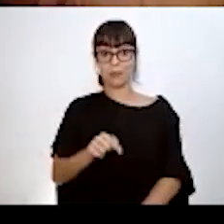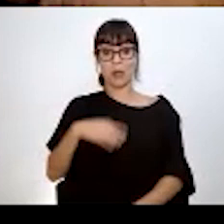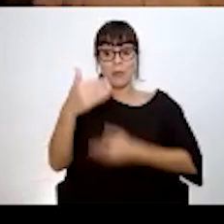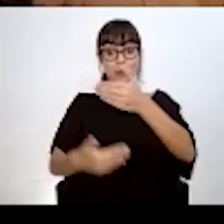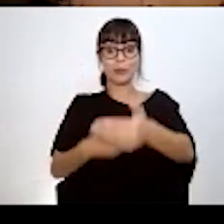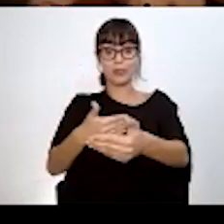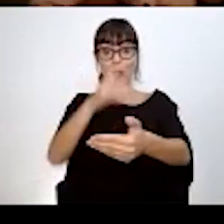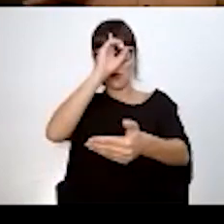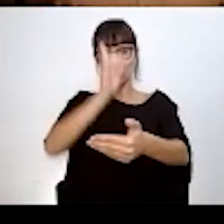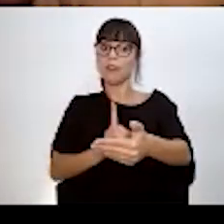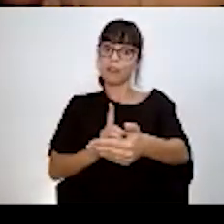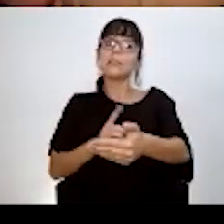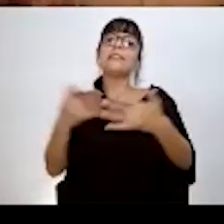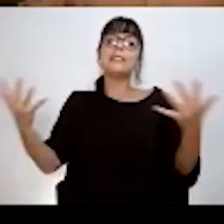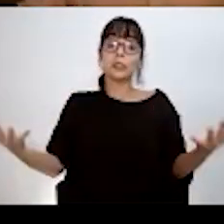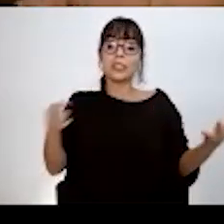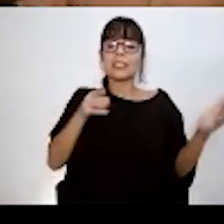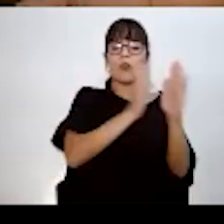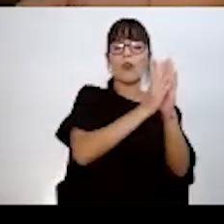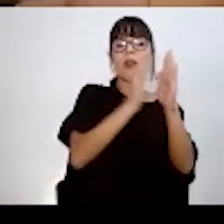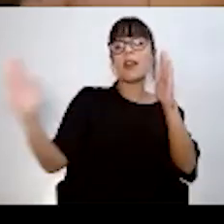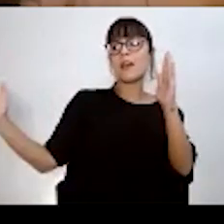saber qué tiempo lleva ese camino, ¿no?